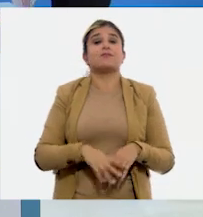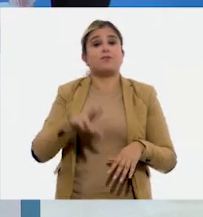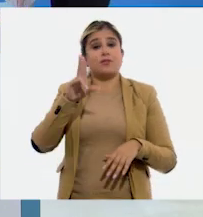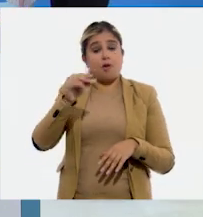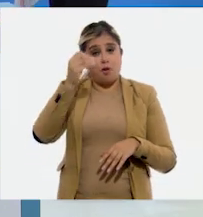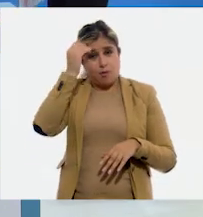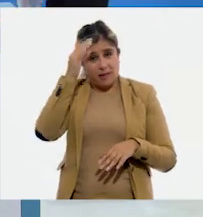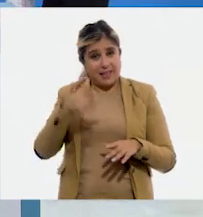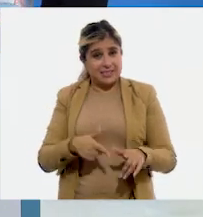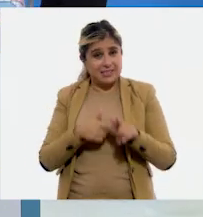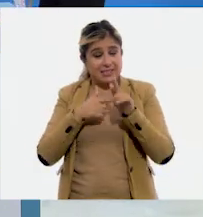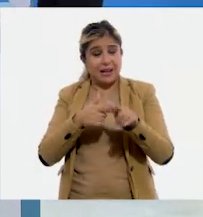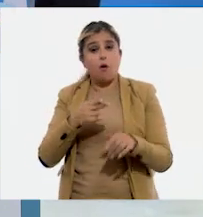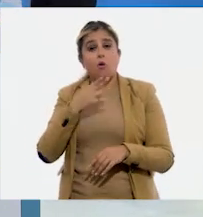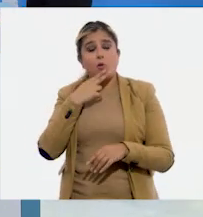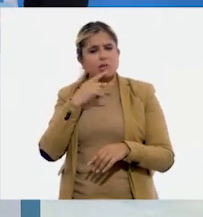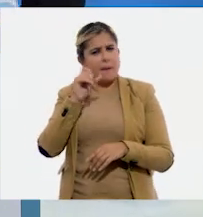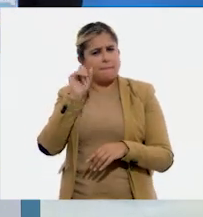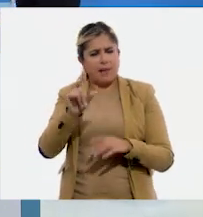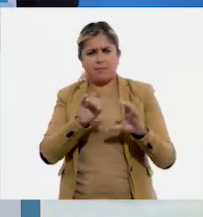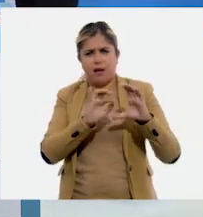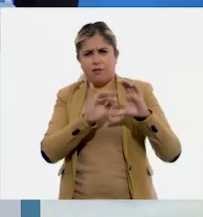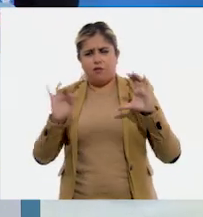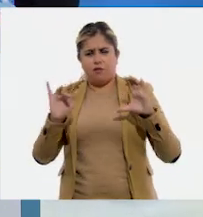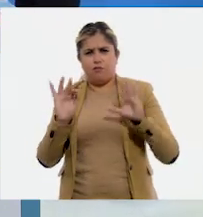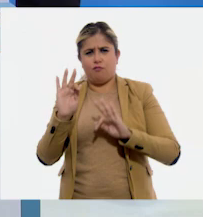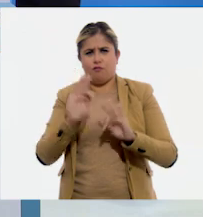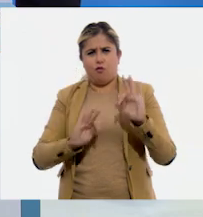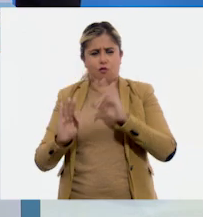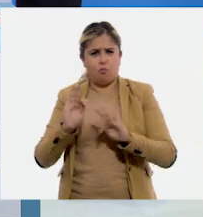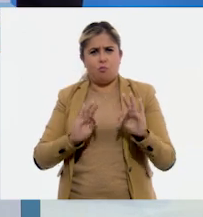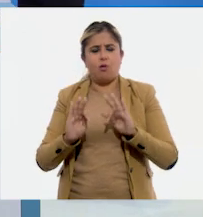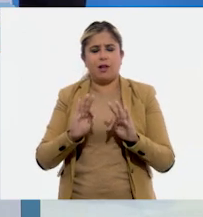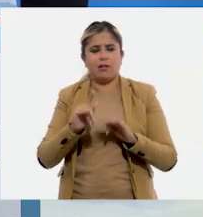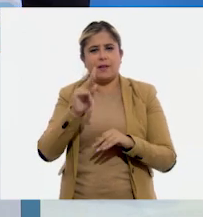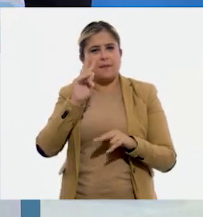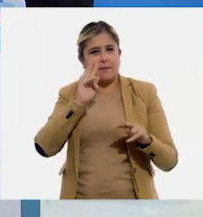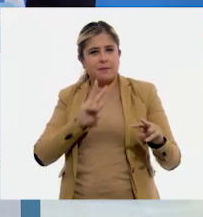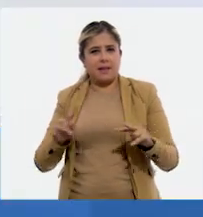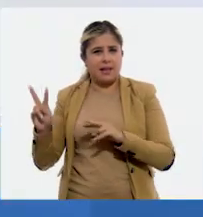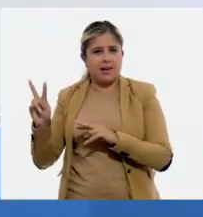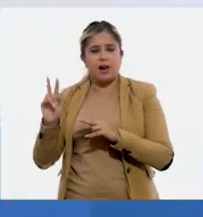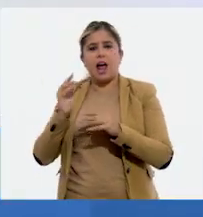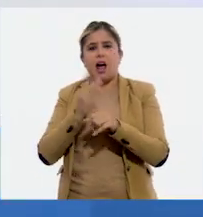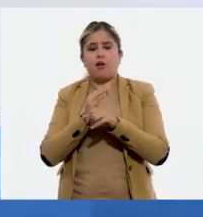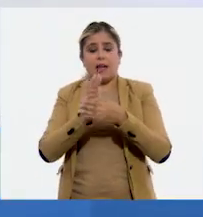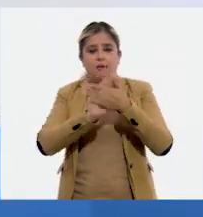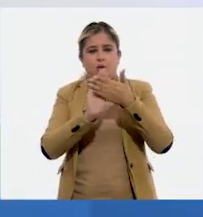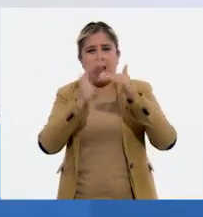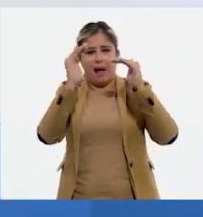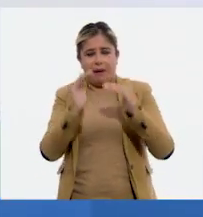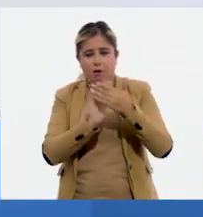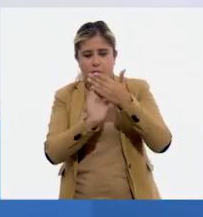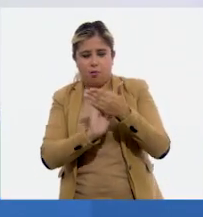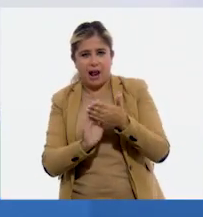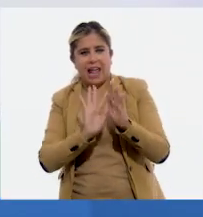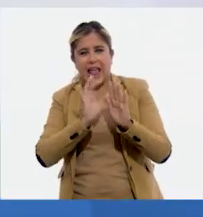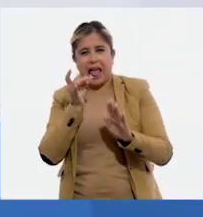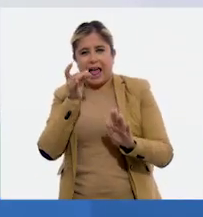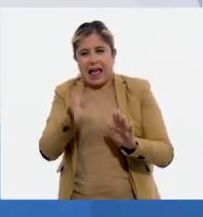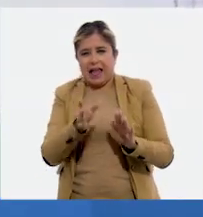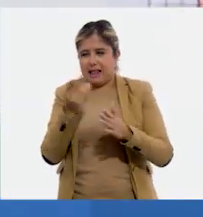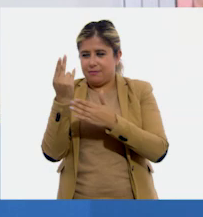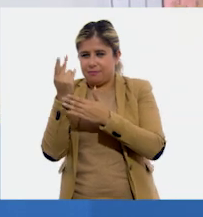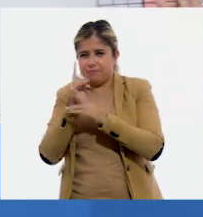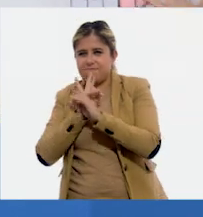a continuar utilizando la misma fórmula. Entonces, solo voy a borrar los datos que están aquí